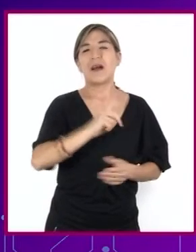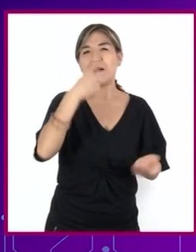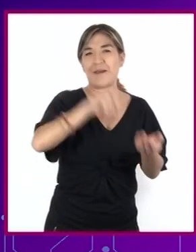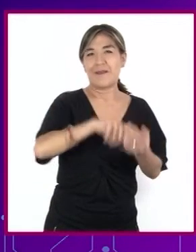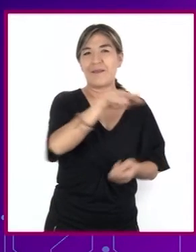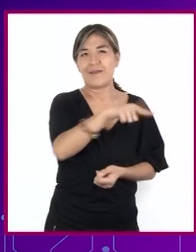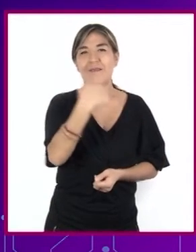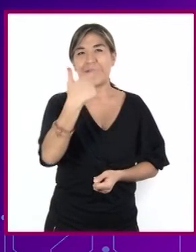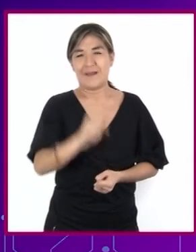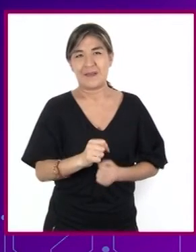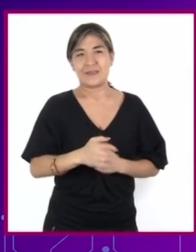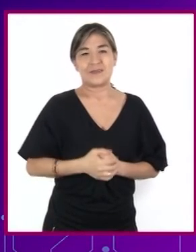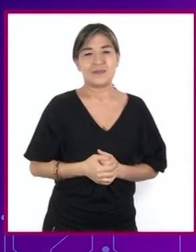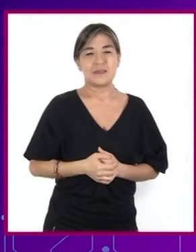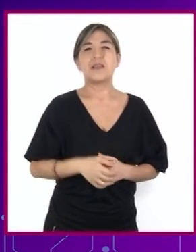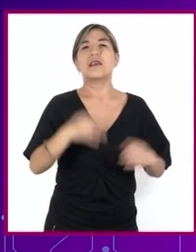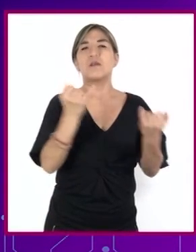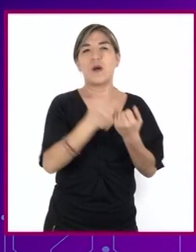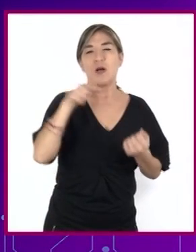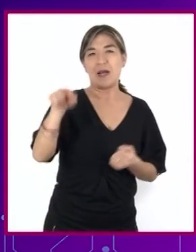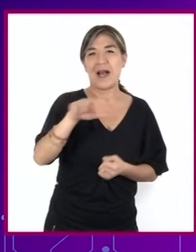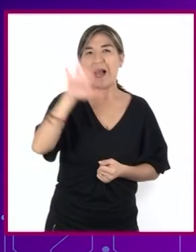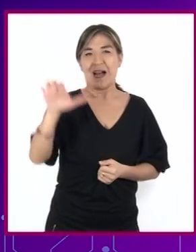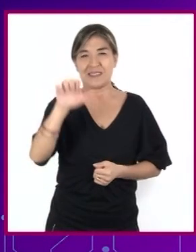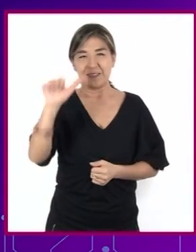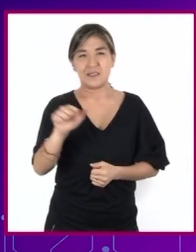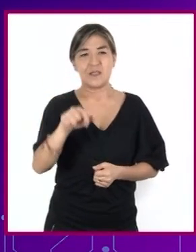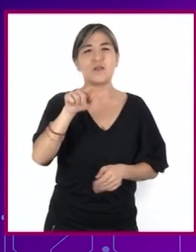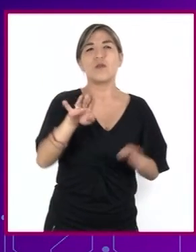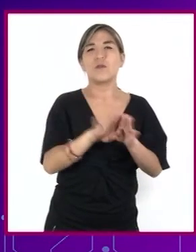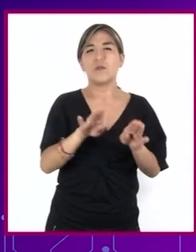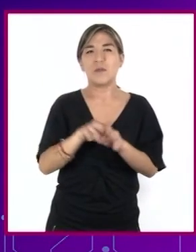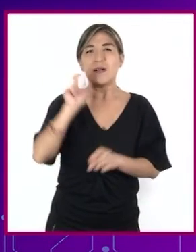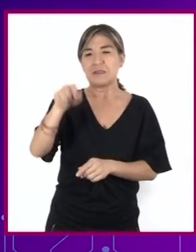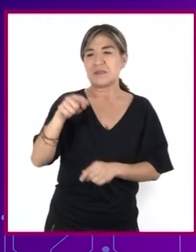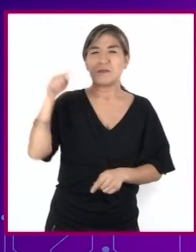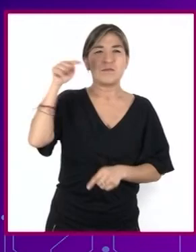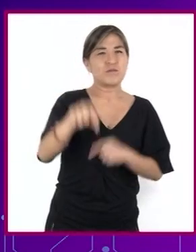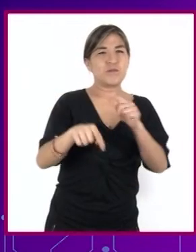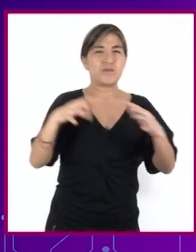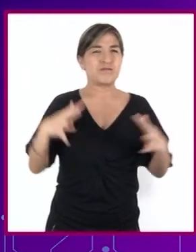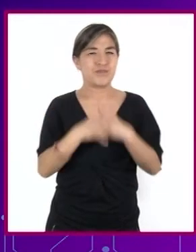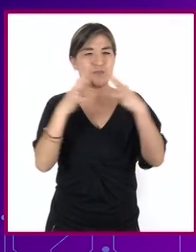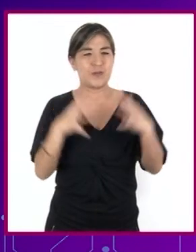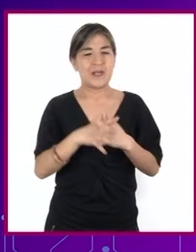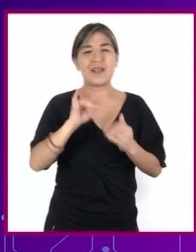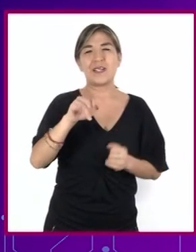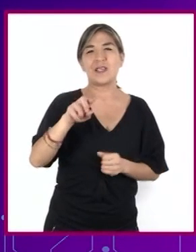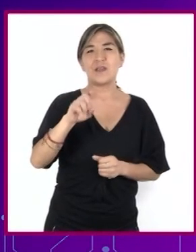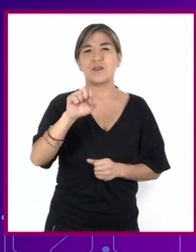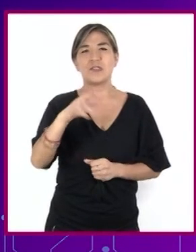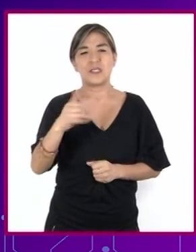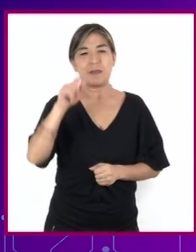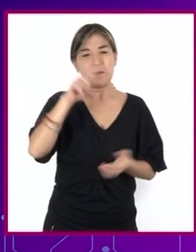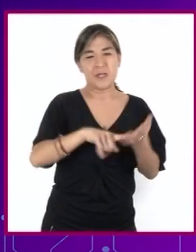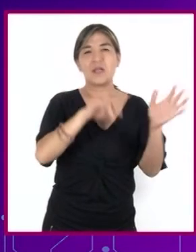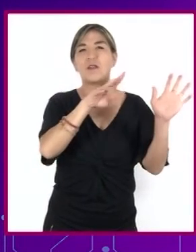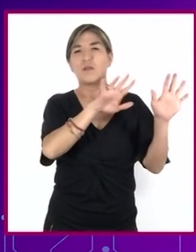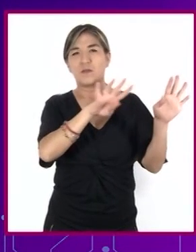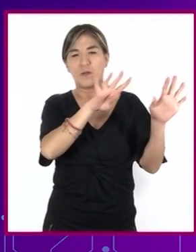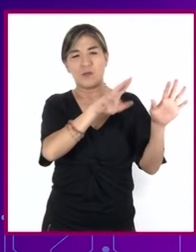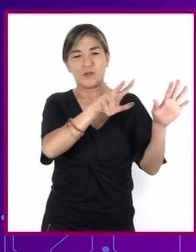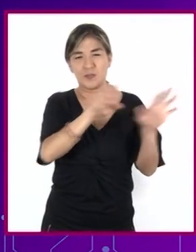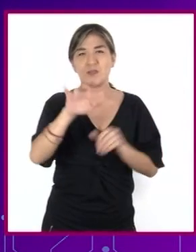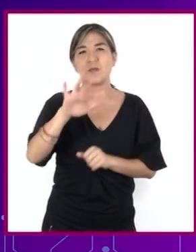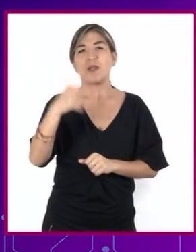persa. En el sureste de Asia, Francia invadió Indochina entre 1858 y 1860, con la